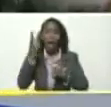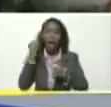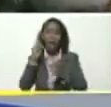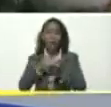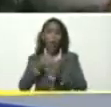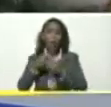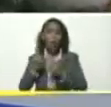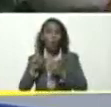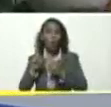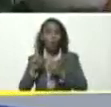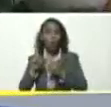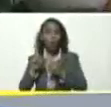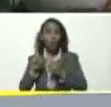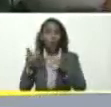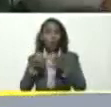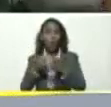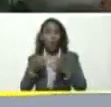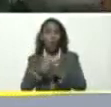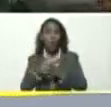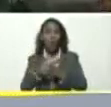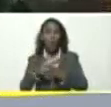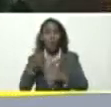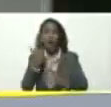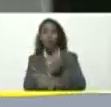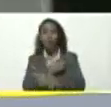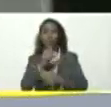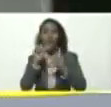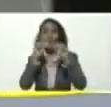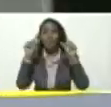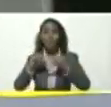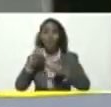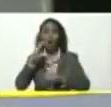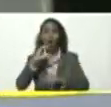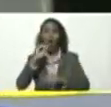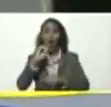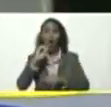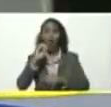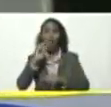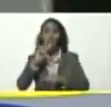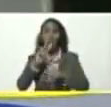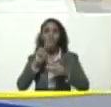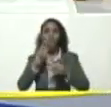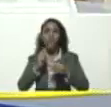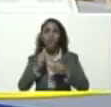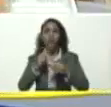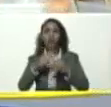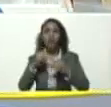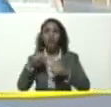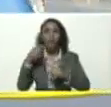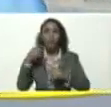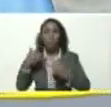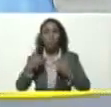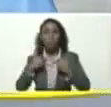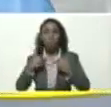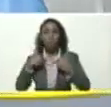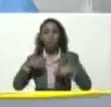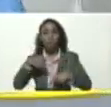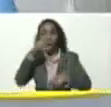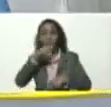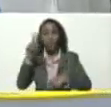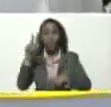lote de vacunas COVAX, del sistema COVAX. Bueno, costó este año por